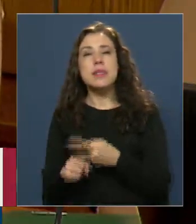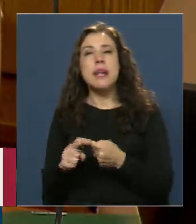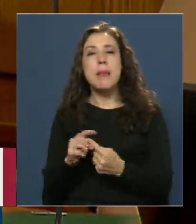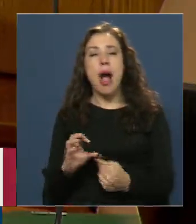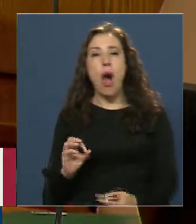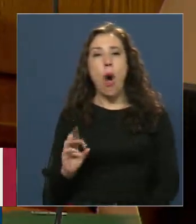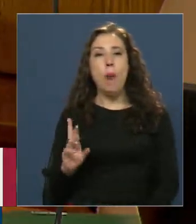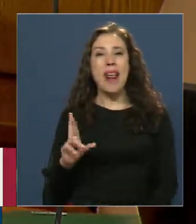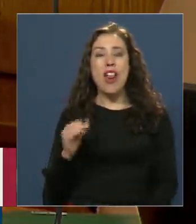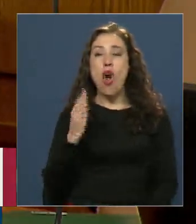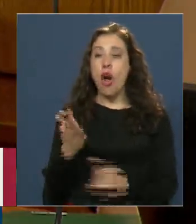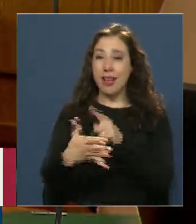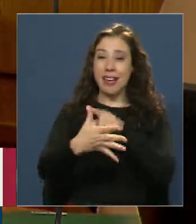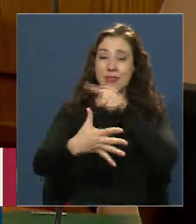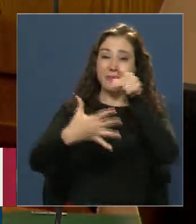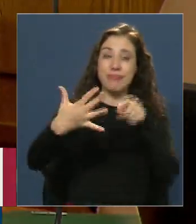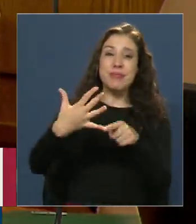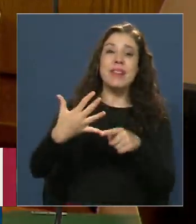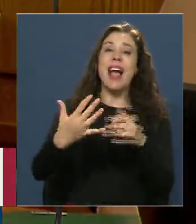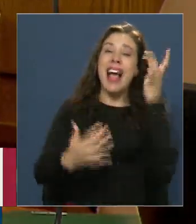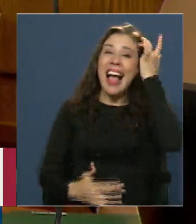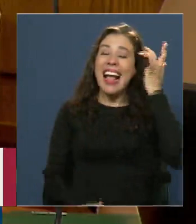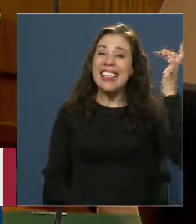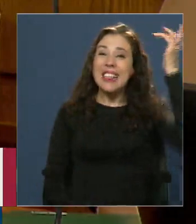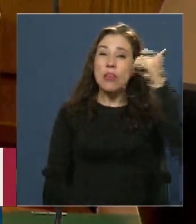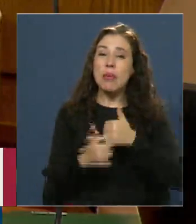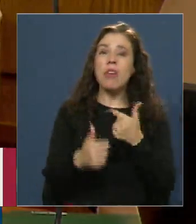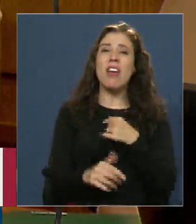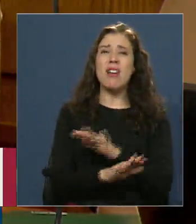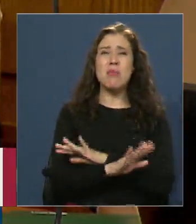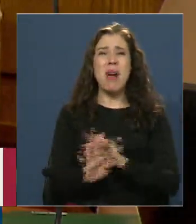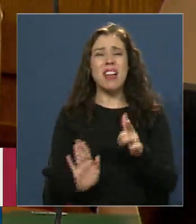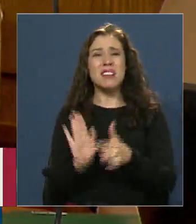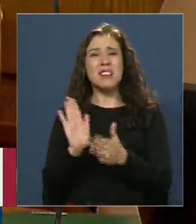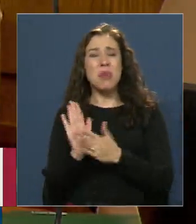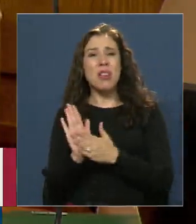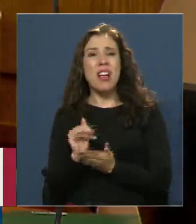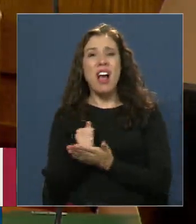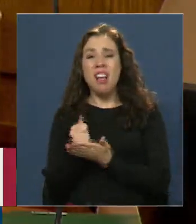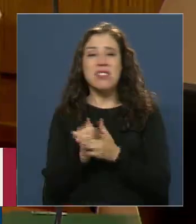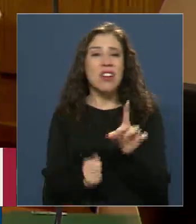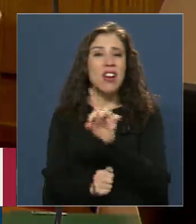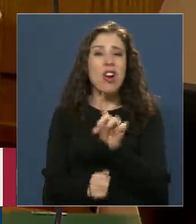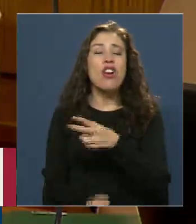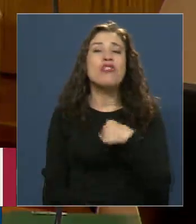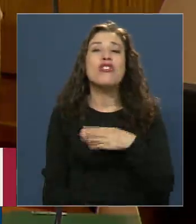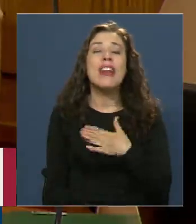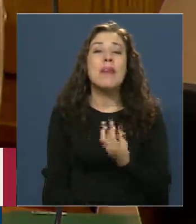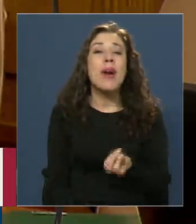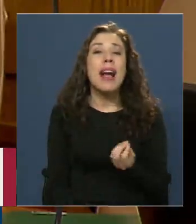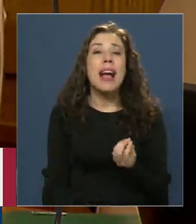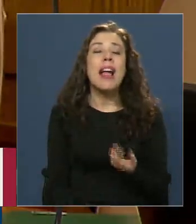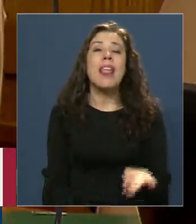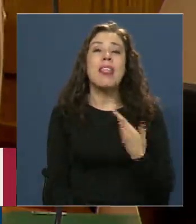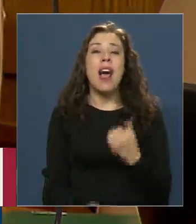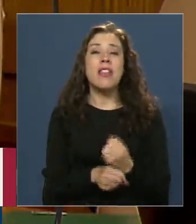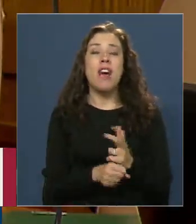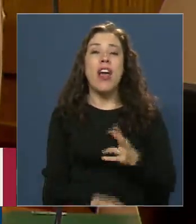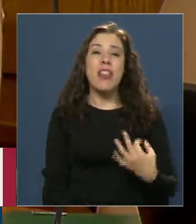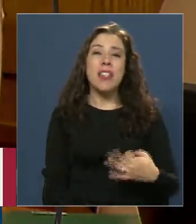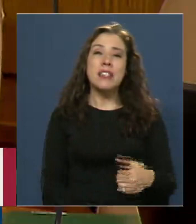intelectuales y profesionales, no queremos más políticas asistencialistas. Queremos tener trabajos